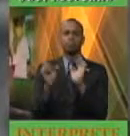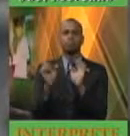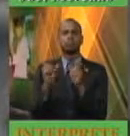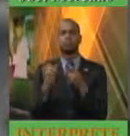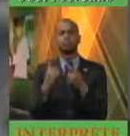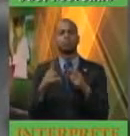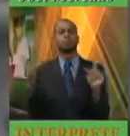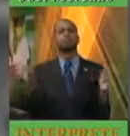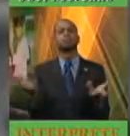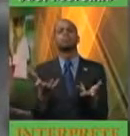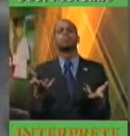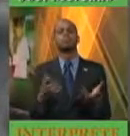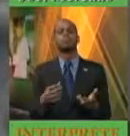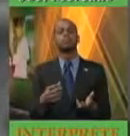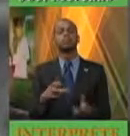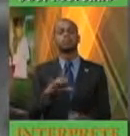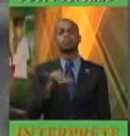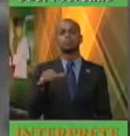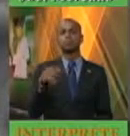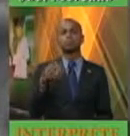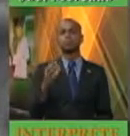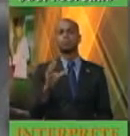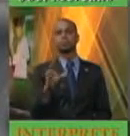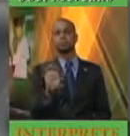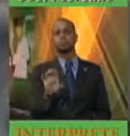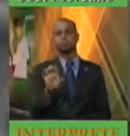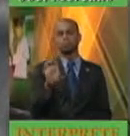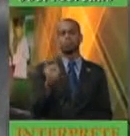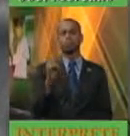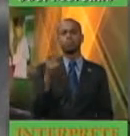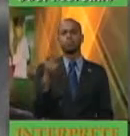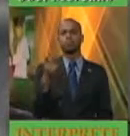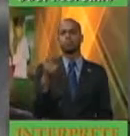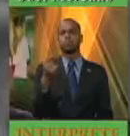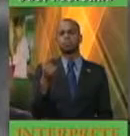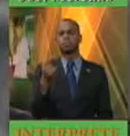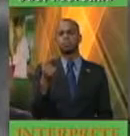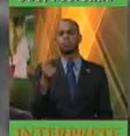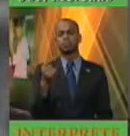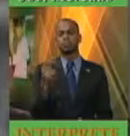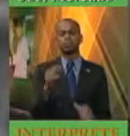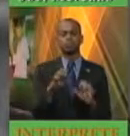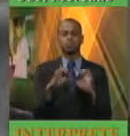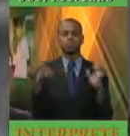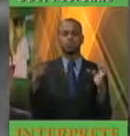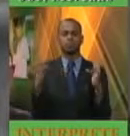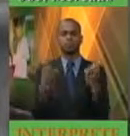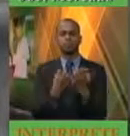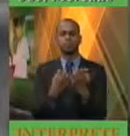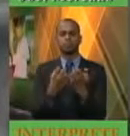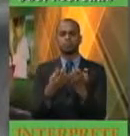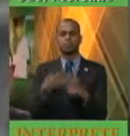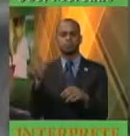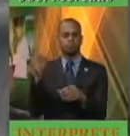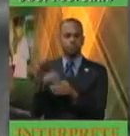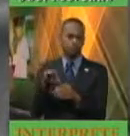que la Junta Central Electoral lleve el equipo de votación,